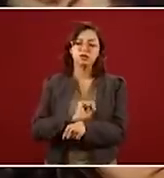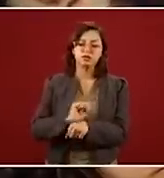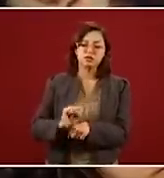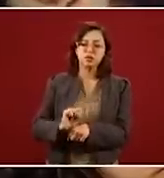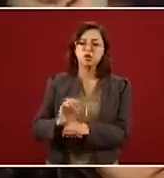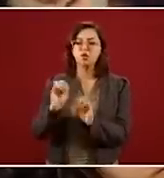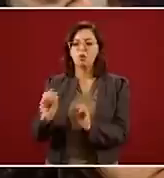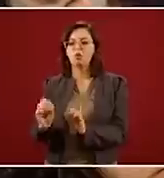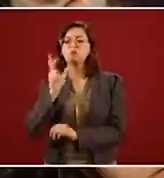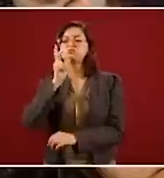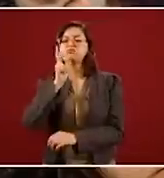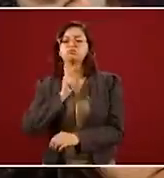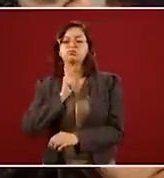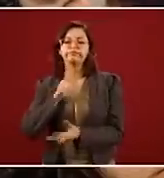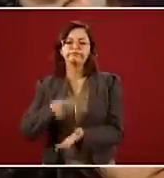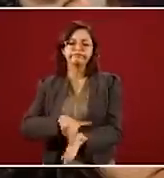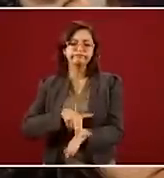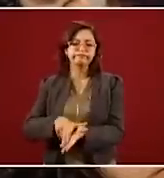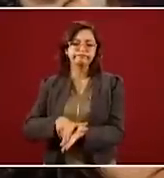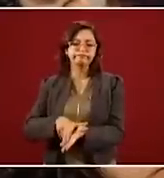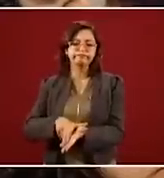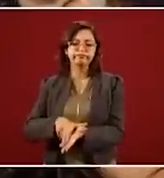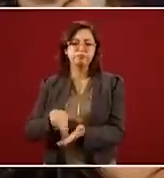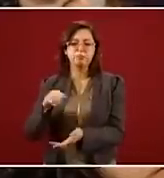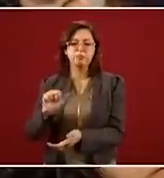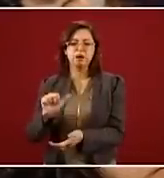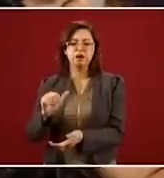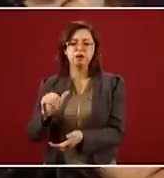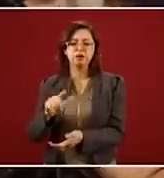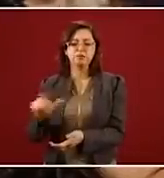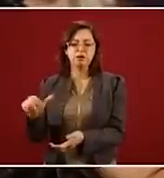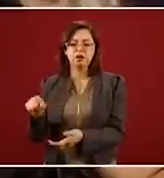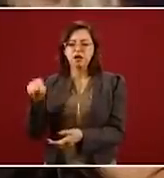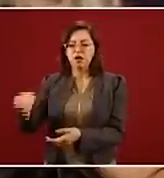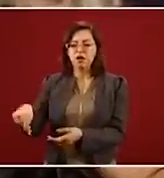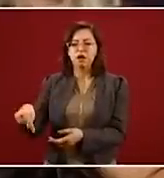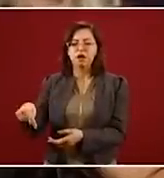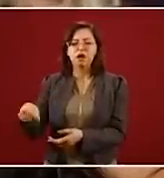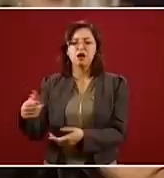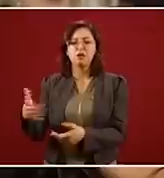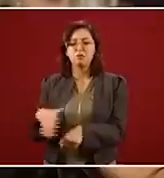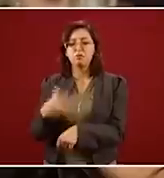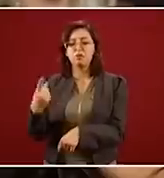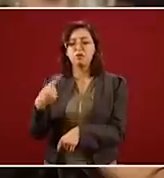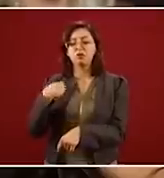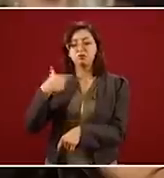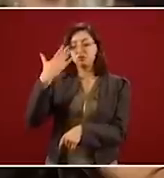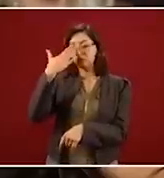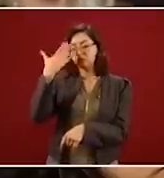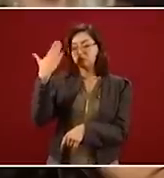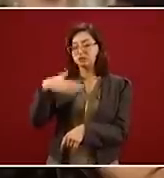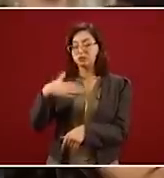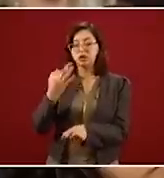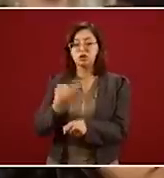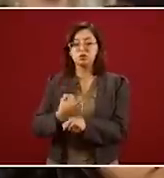es petróleo pesado de tipo maya, porque tengo entendido que ahorita México no